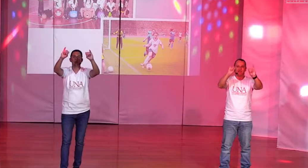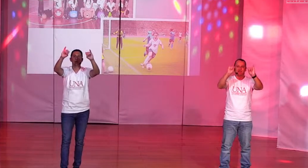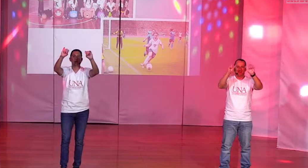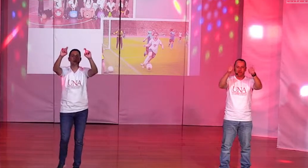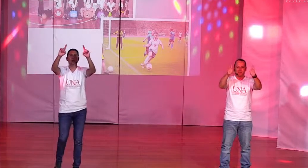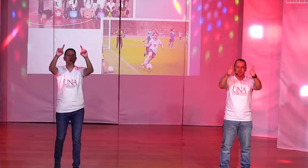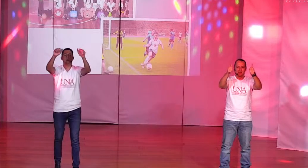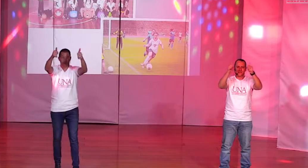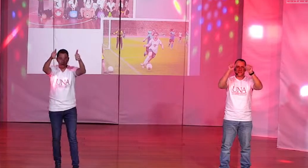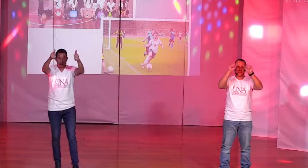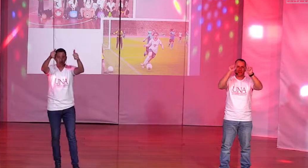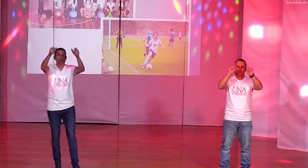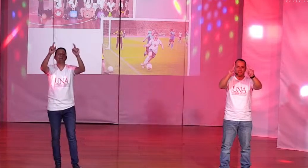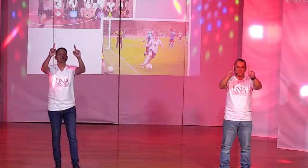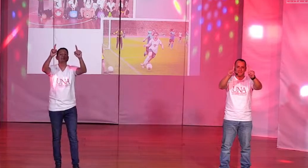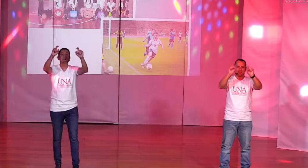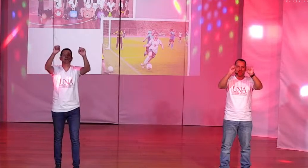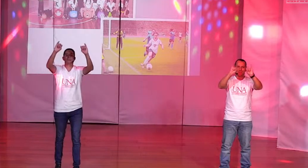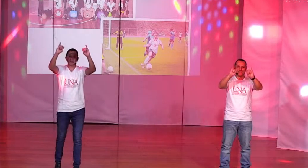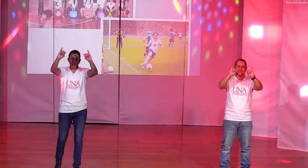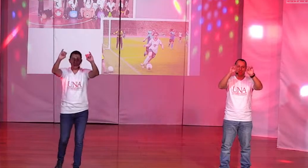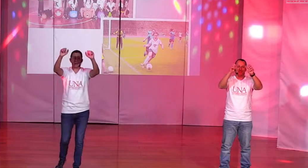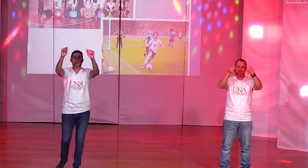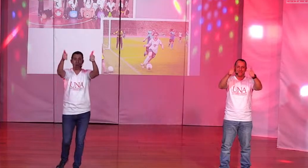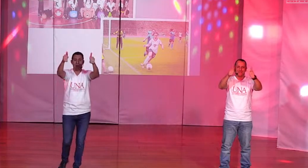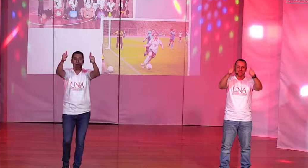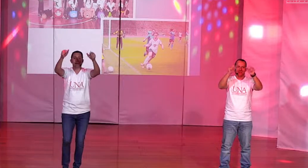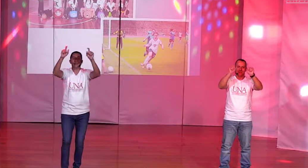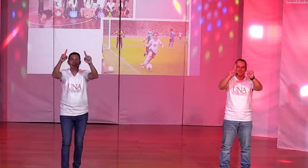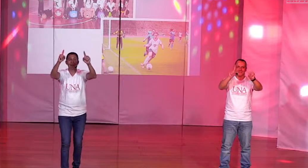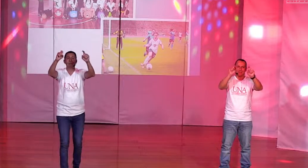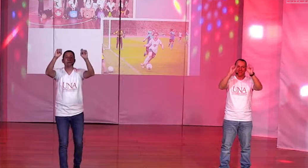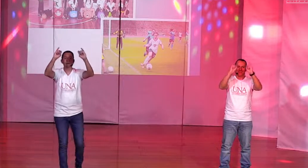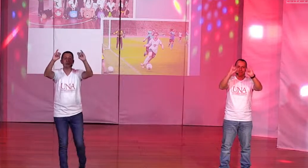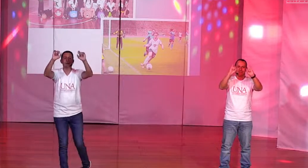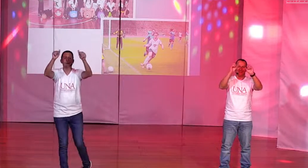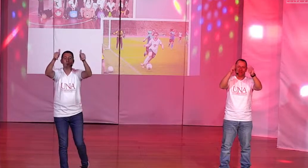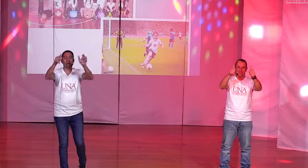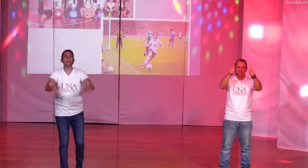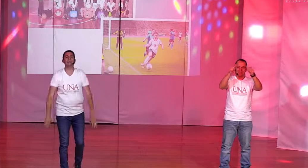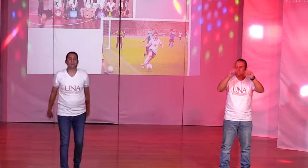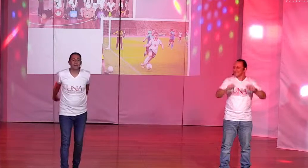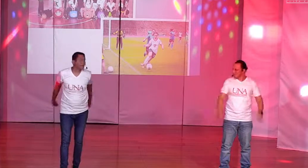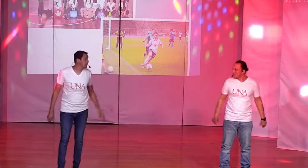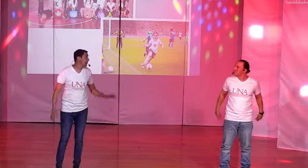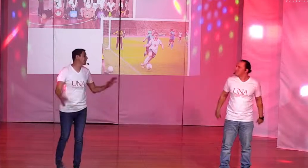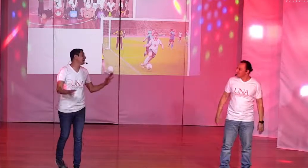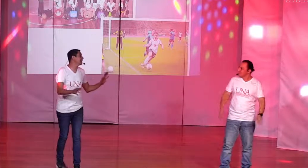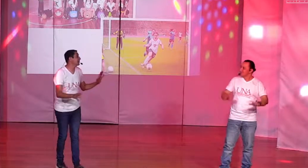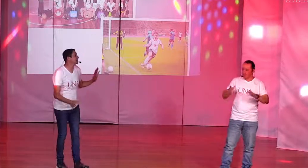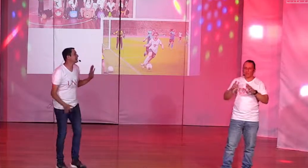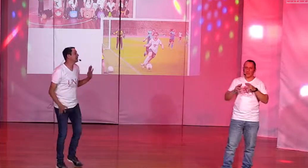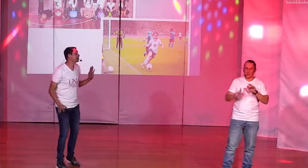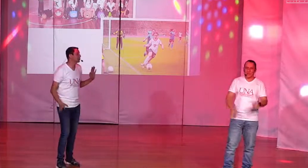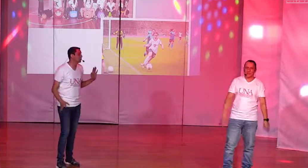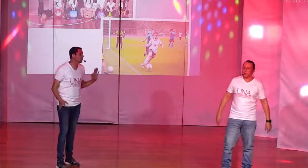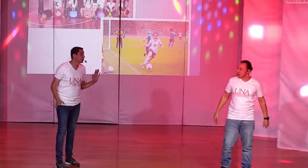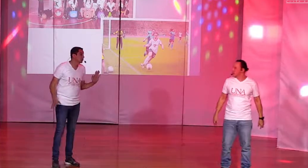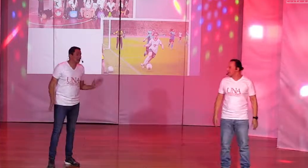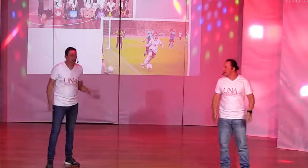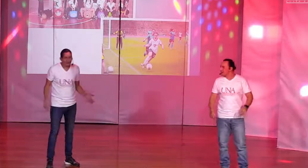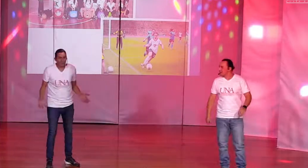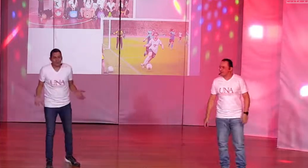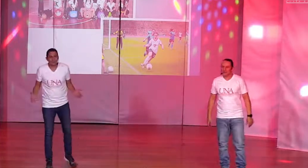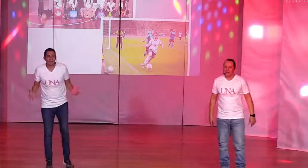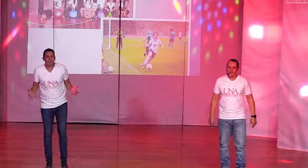índice, meñique, pulgar, índice, meñique, pulgar. Índice, meñique, pulgar. Listo, ya tenemos la dinámica. Ahora ya la tengo, Marito, ya la tengo,